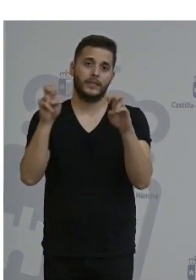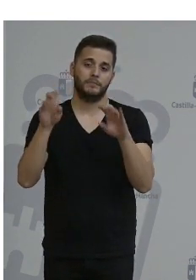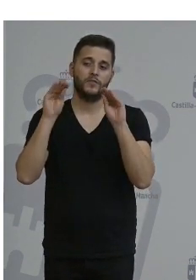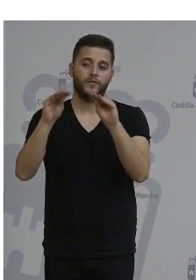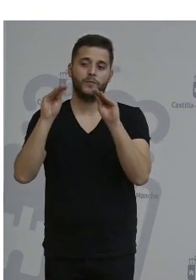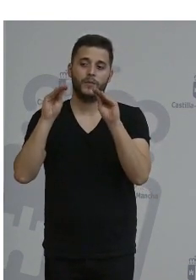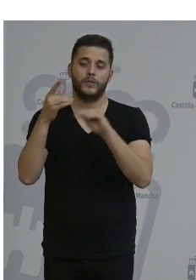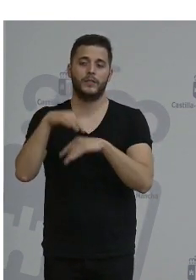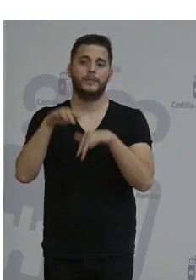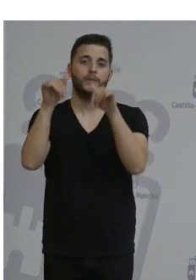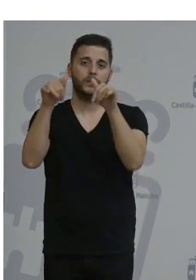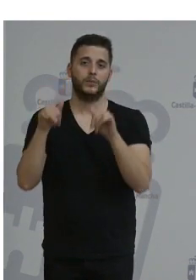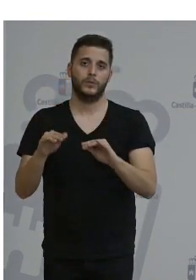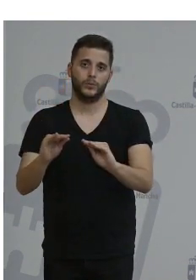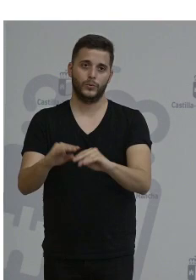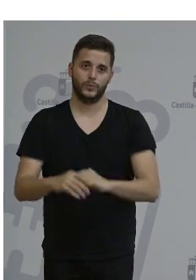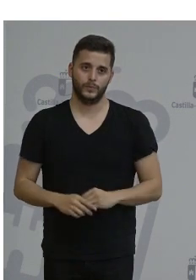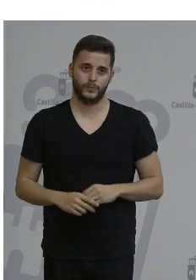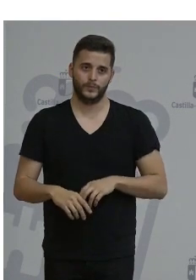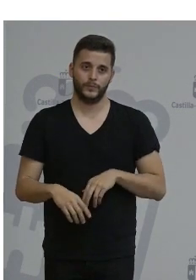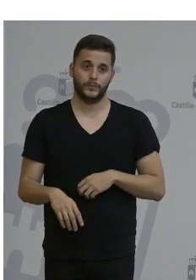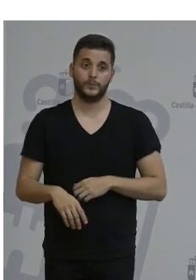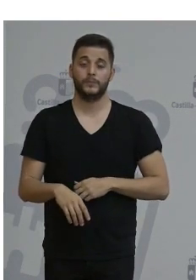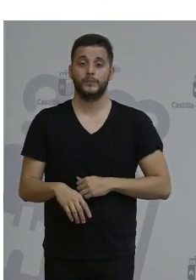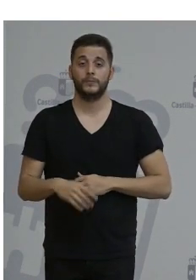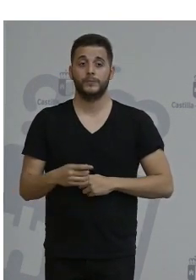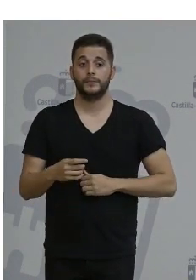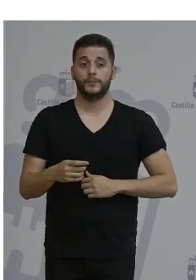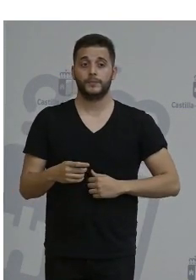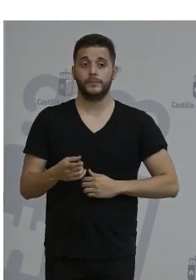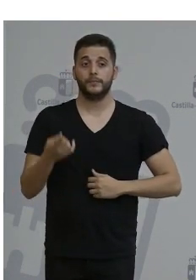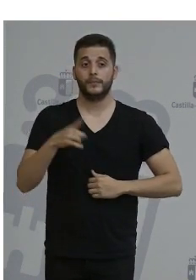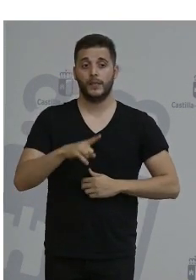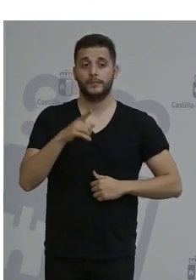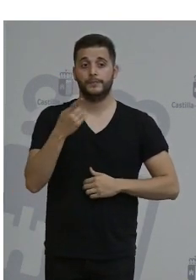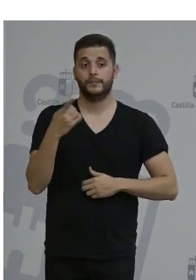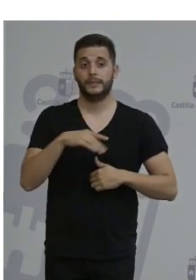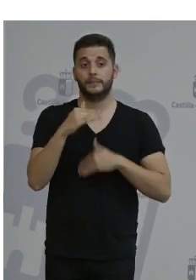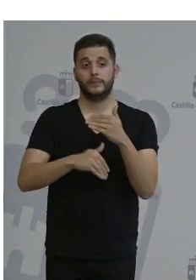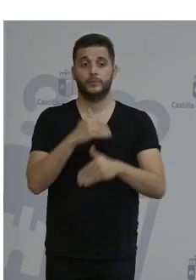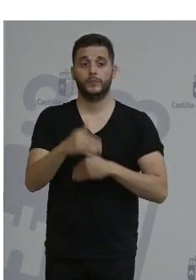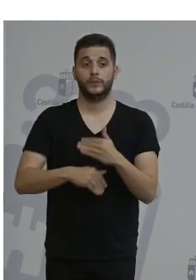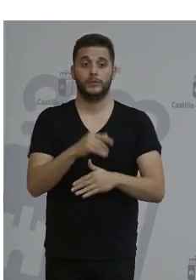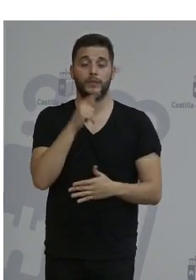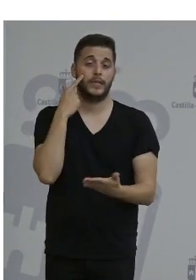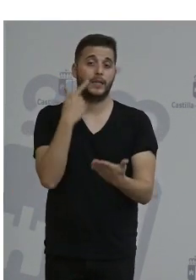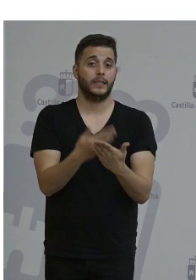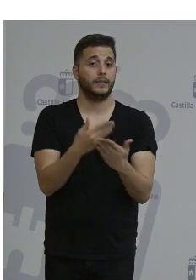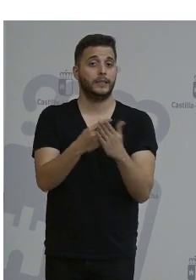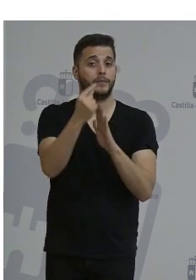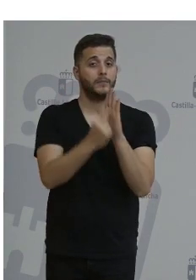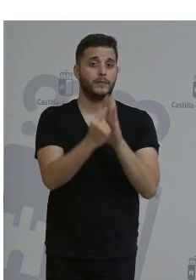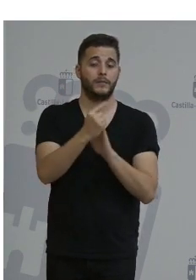y a su titulación. Luego, en sí mismo, el proceso, pues también en garantía de los principios de mérito y capacidad, requiere